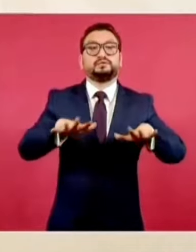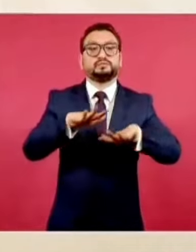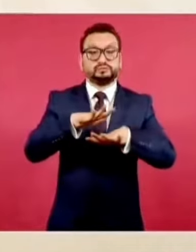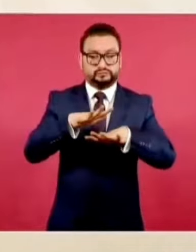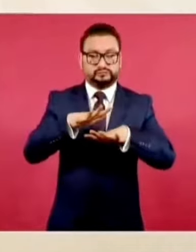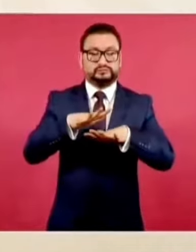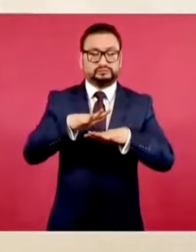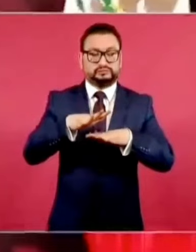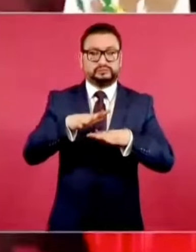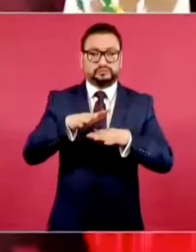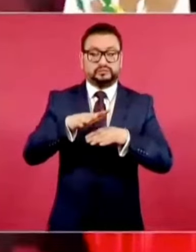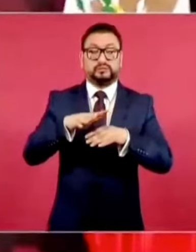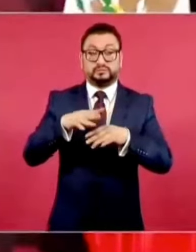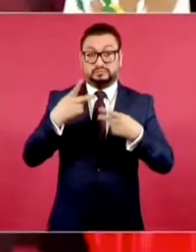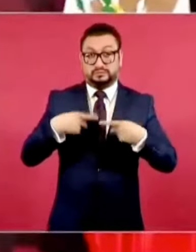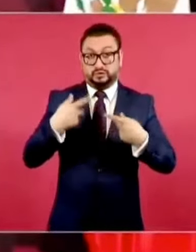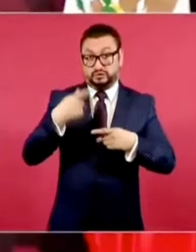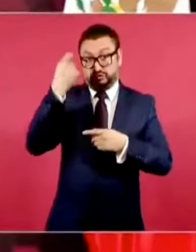los